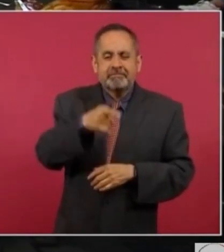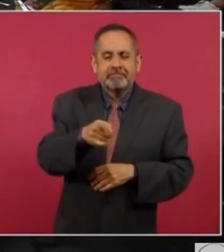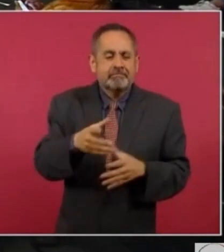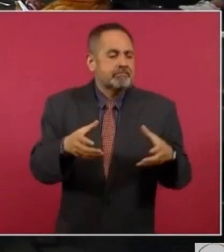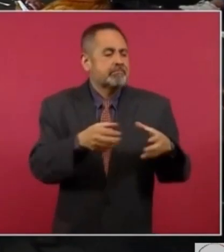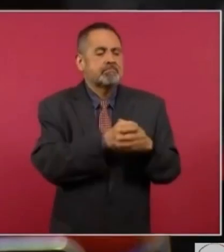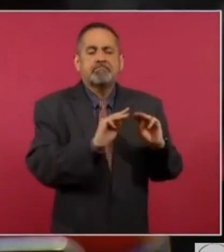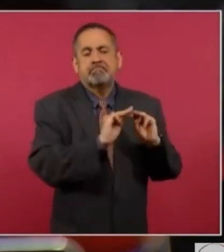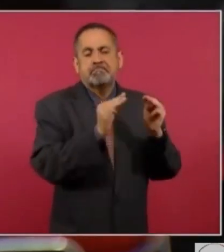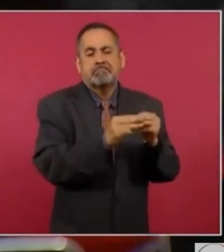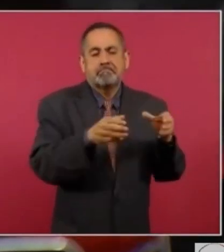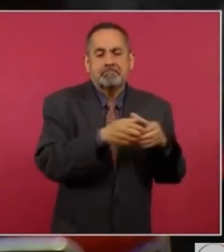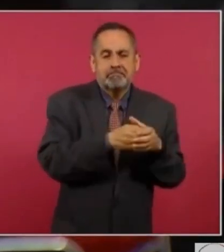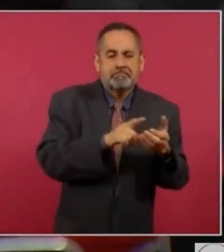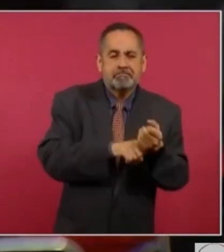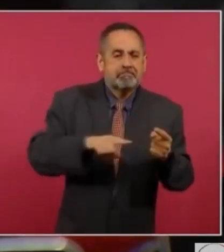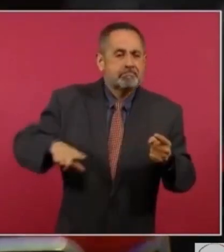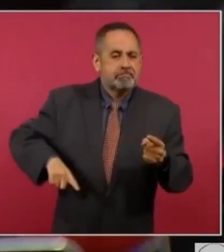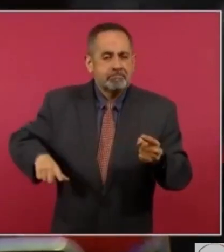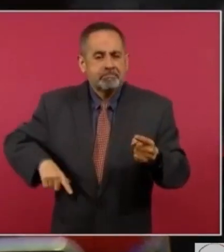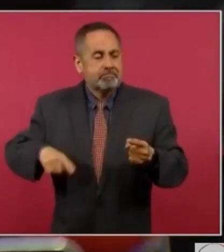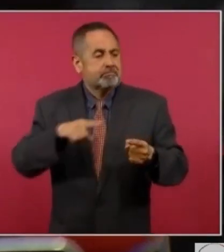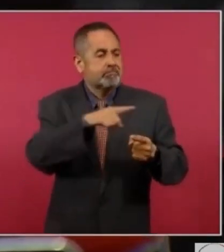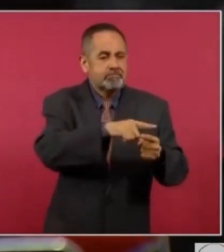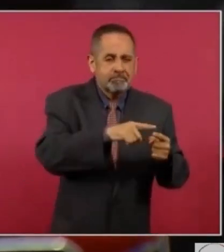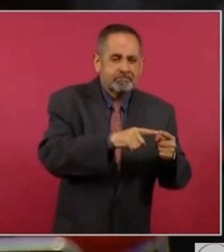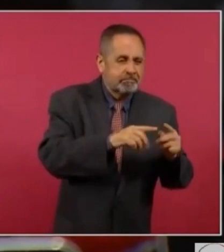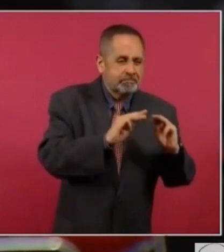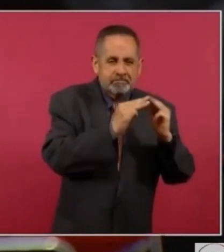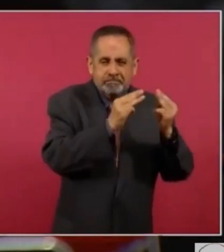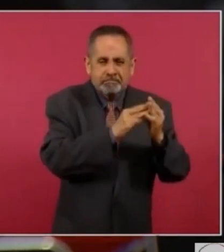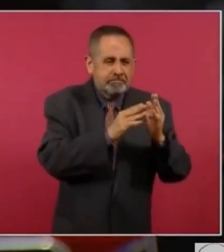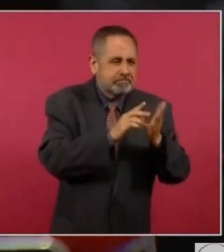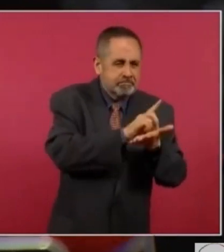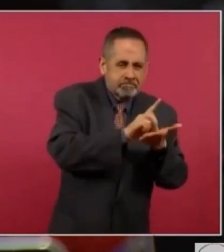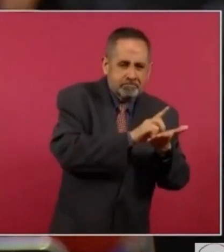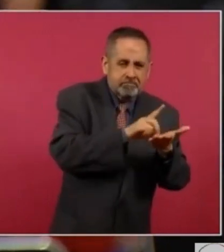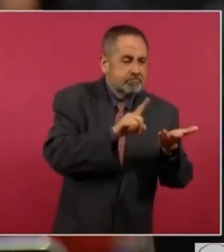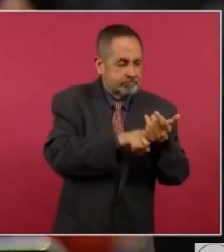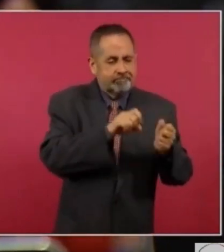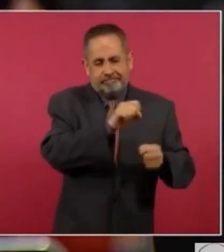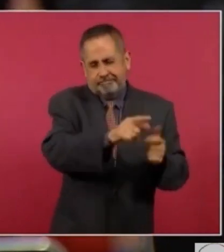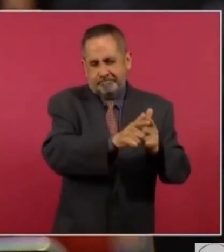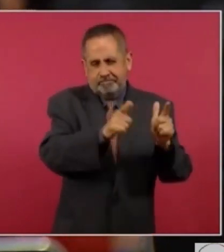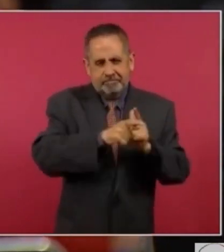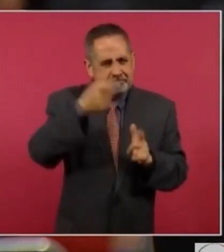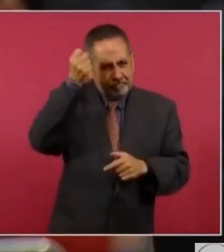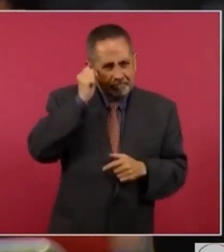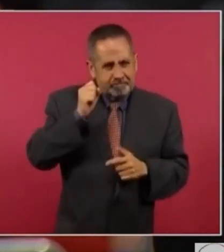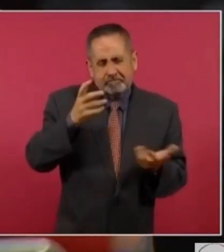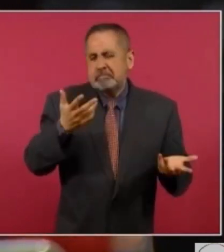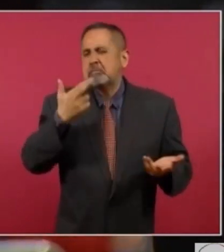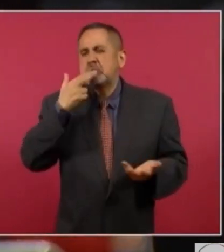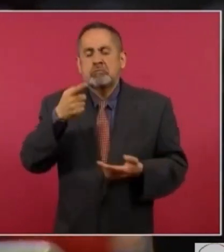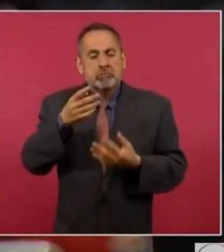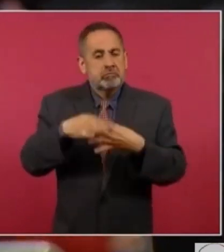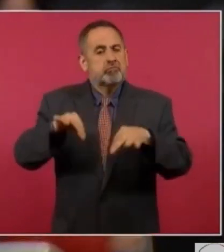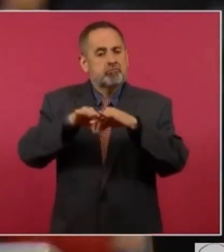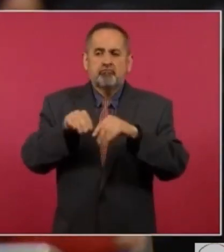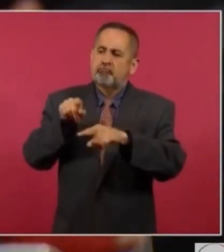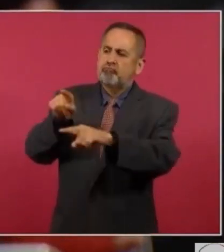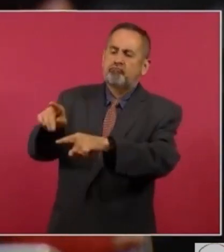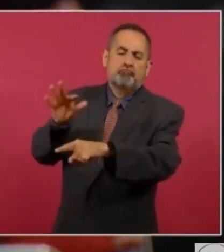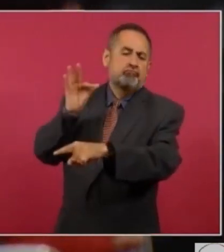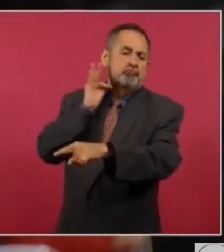mafia entre el gobierno y los cárteles de la droga, específicamente el cártel de Sinaloa, ¿no sería importante que la Fiscalía General de